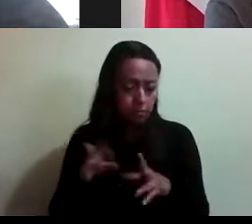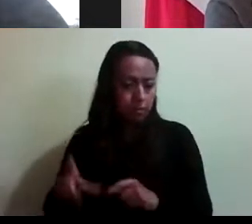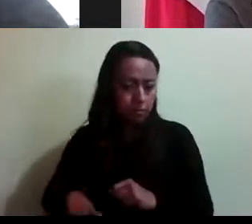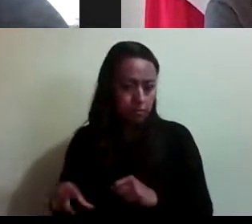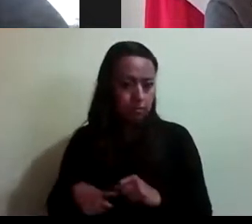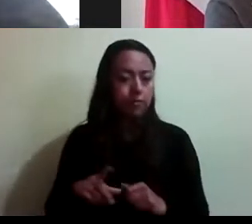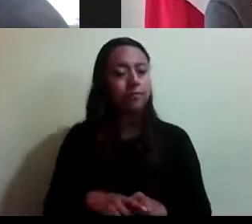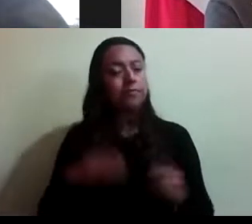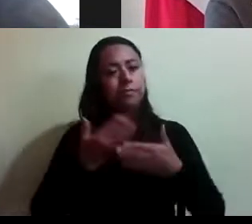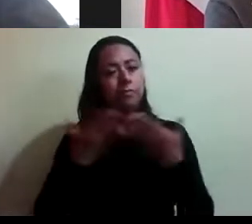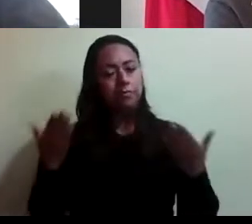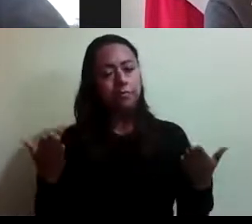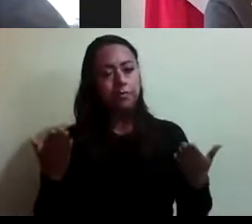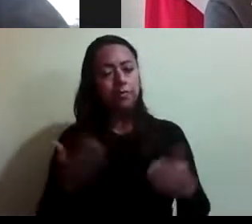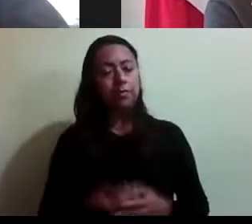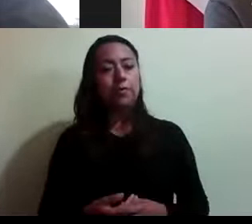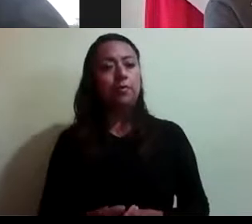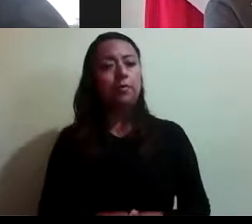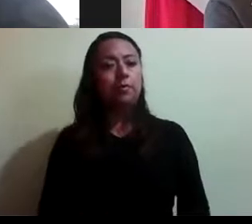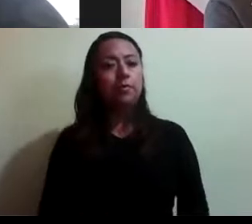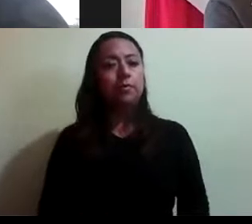cuanto a